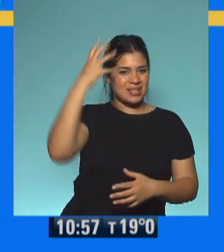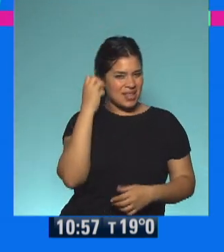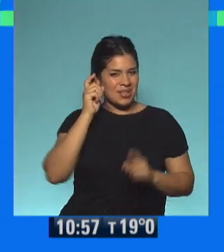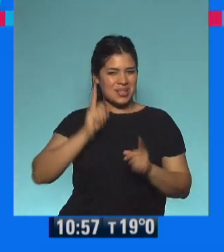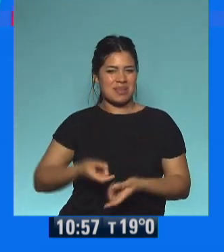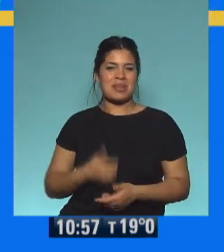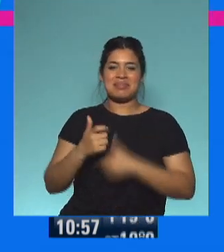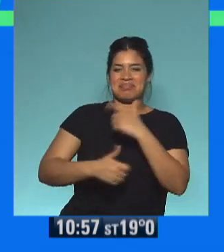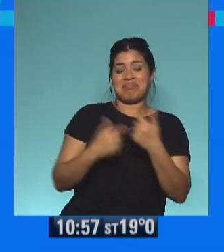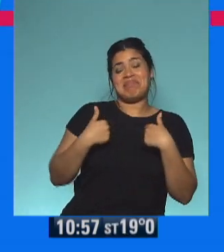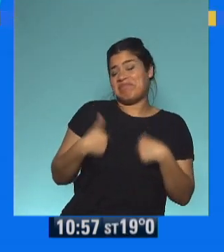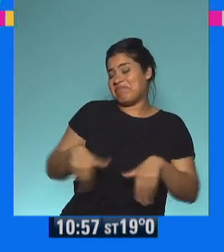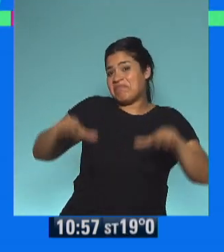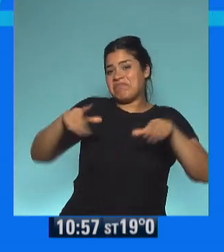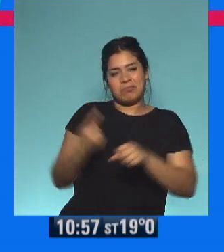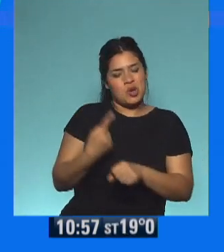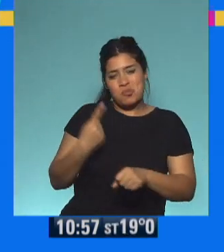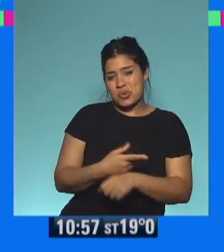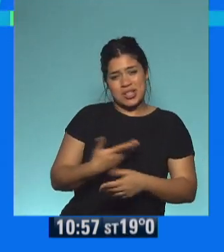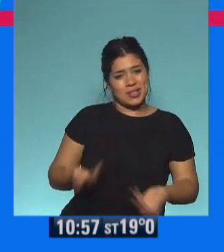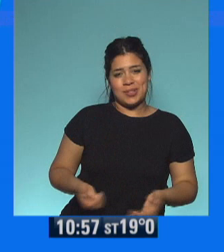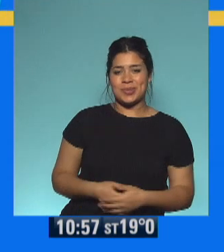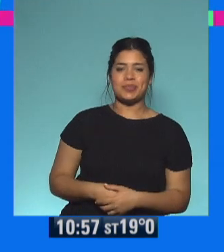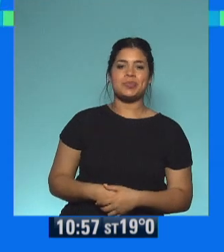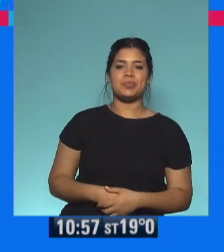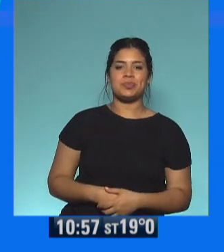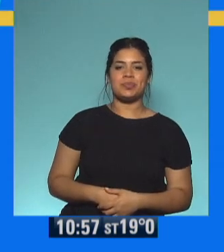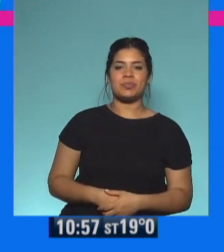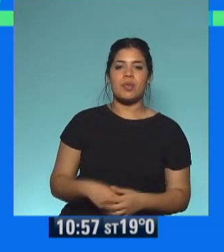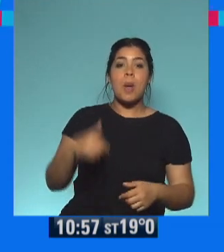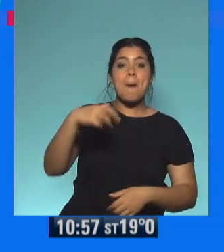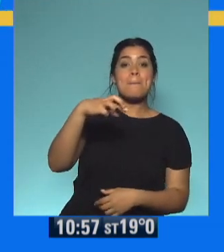Sí, no me sale tanto volar, me sale mejor aterrizar. Toby de Mataderos.